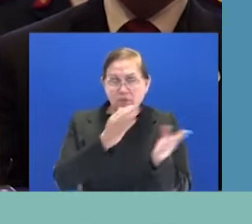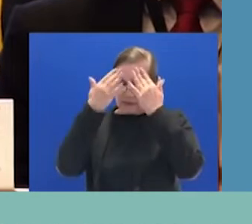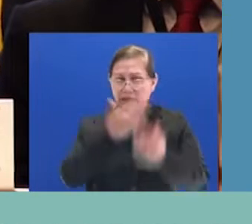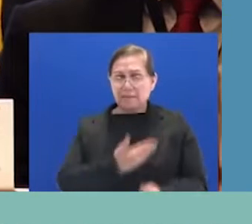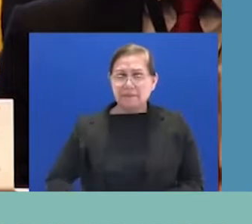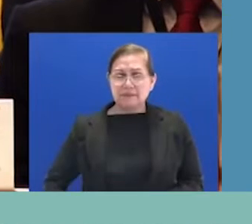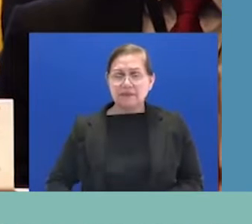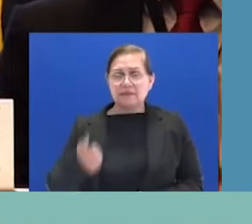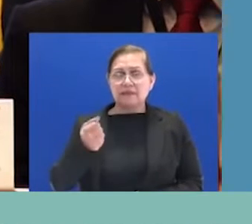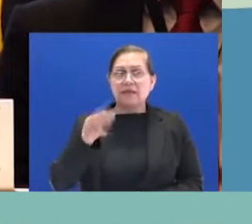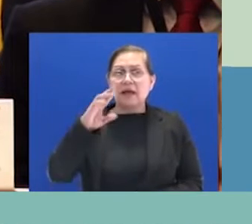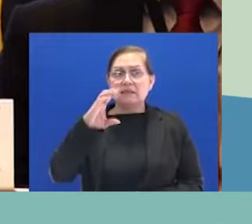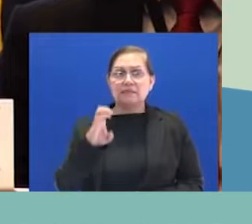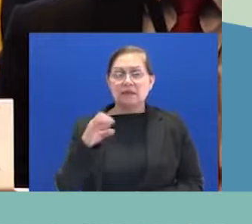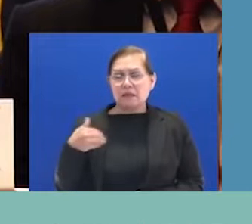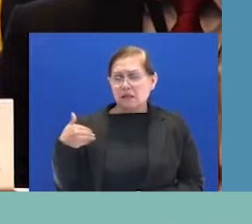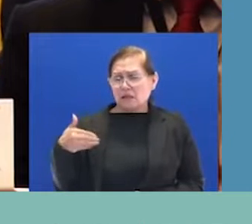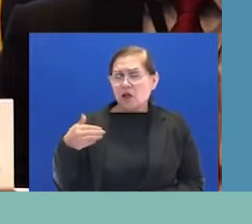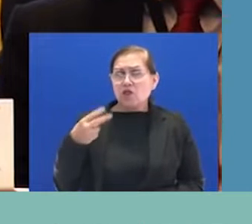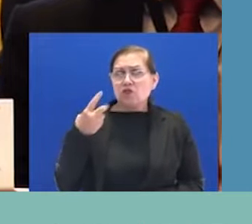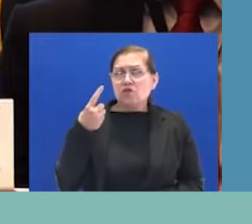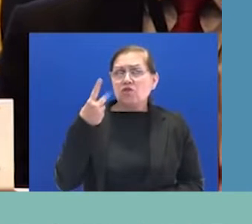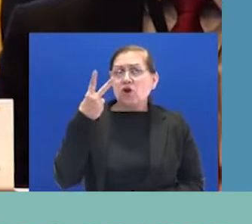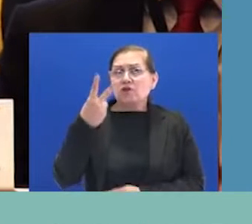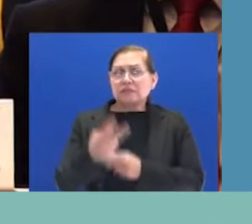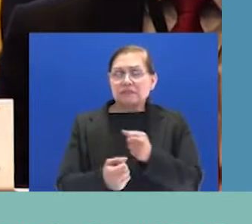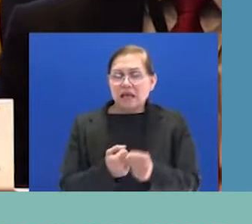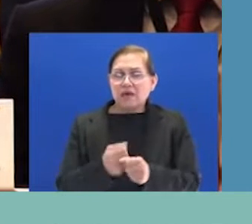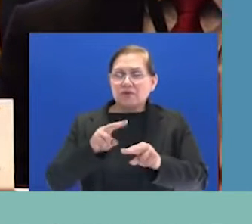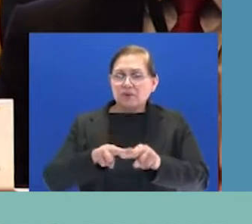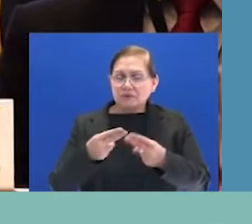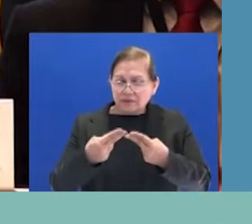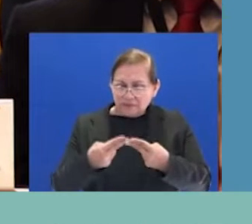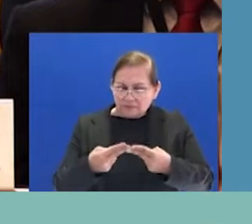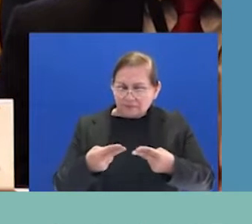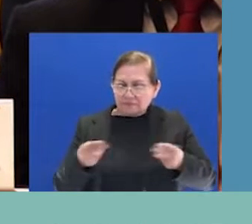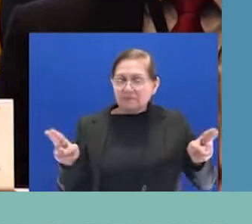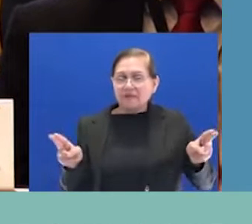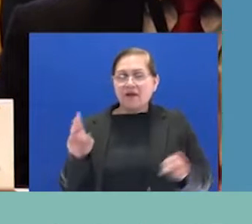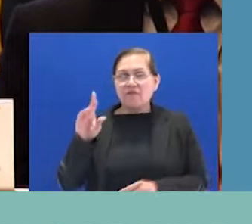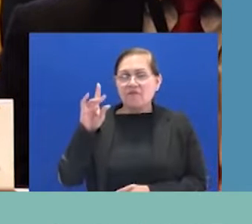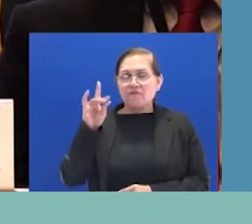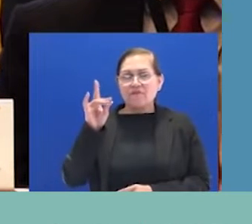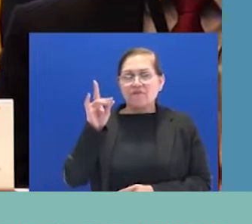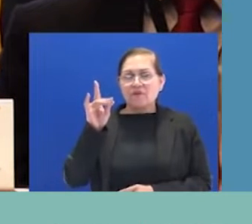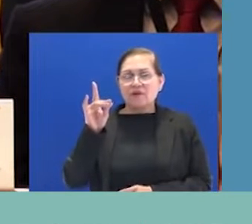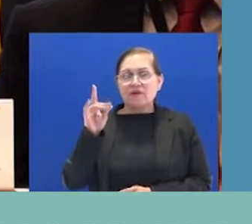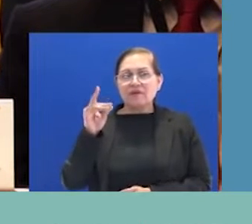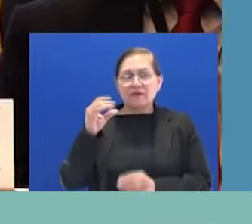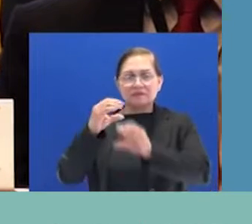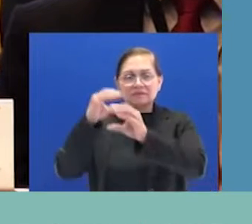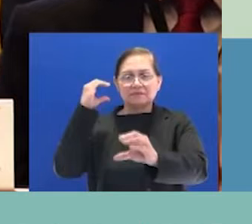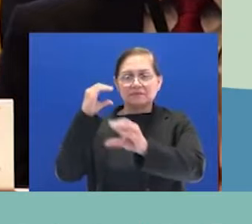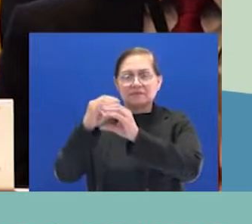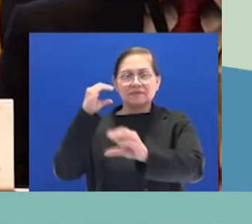productivos. Después de 12 años, hemos rehabilitado con Bolivia el transporte de pasajeros